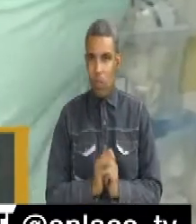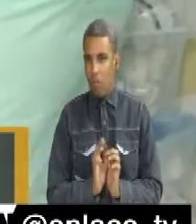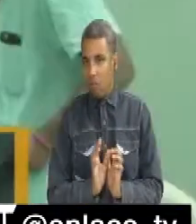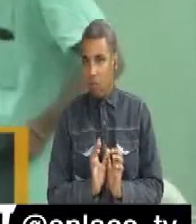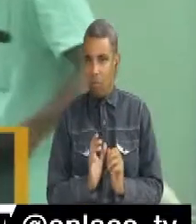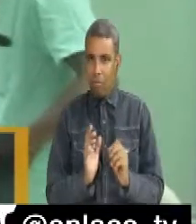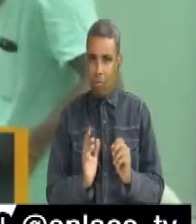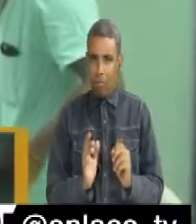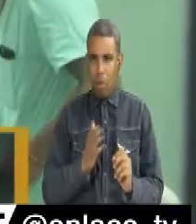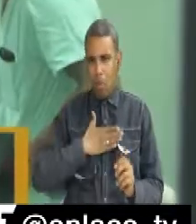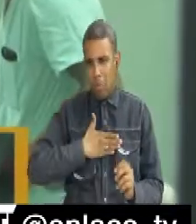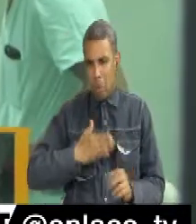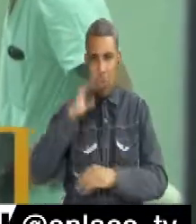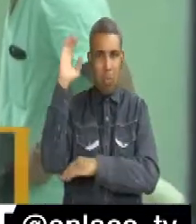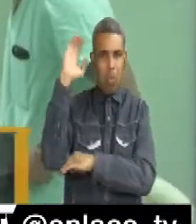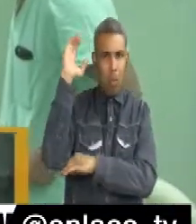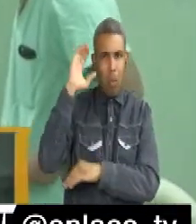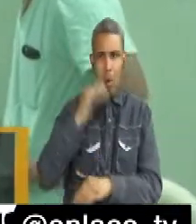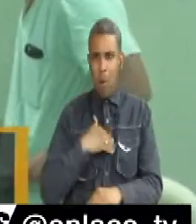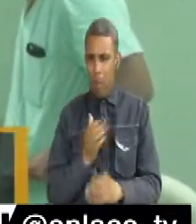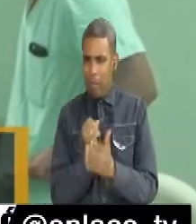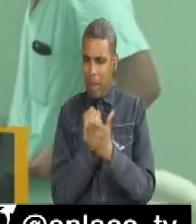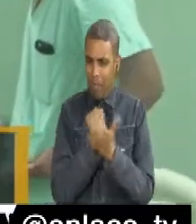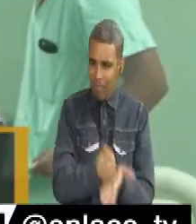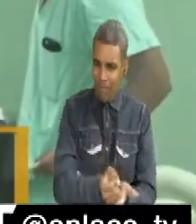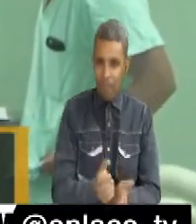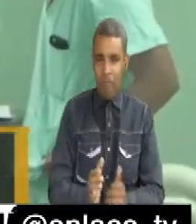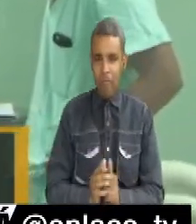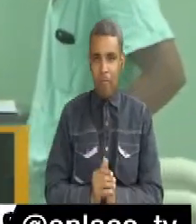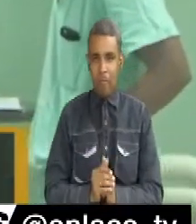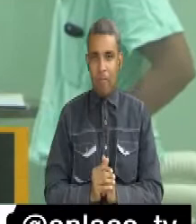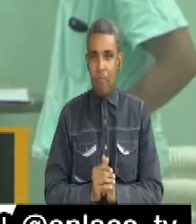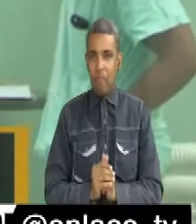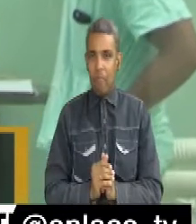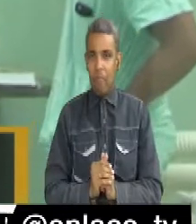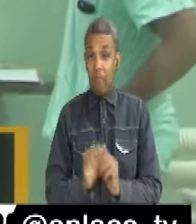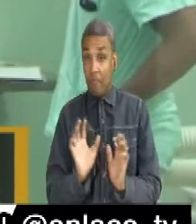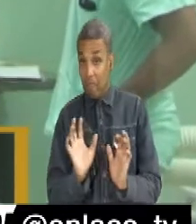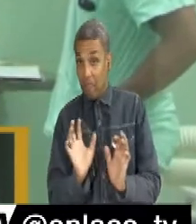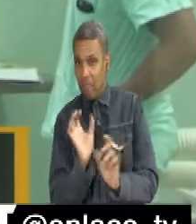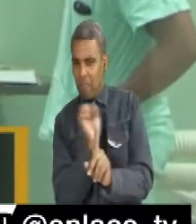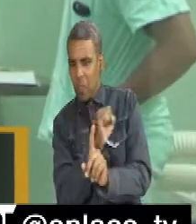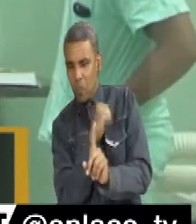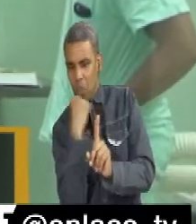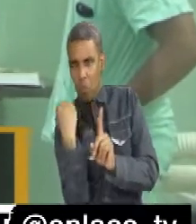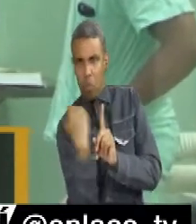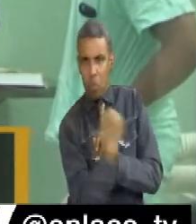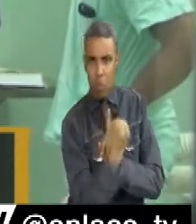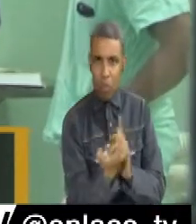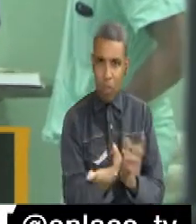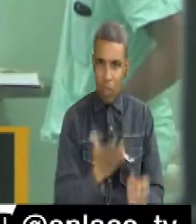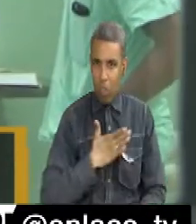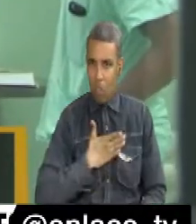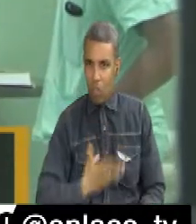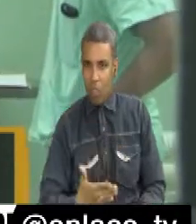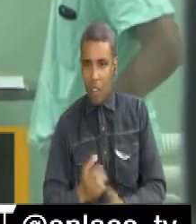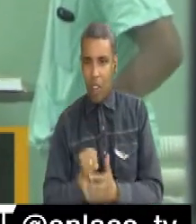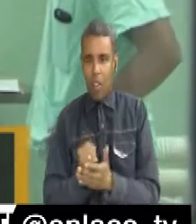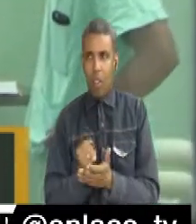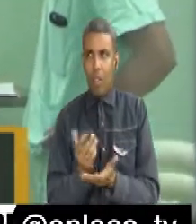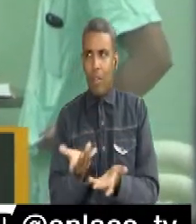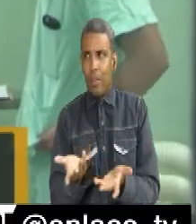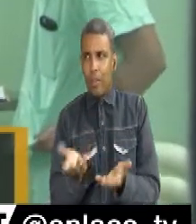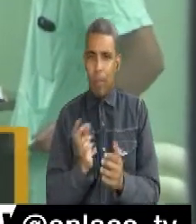país, implica el compromiso en la composición social que tenemos nosotros para ayudar a que cada vez